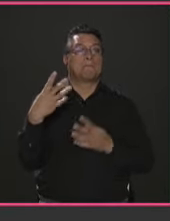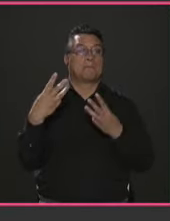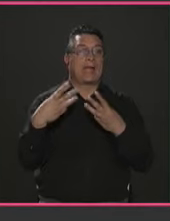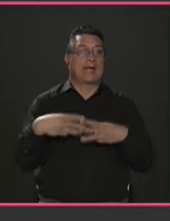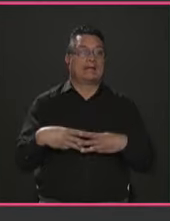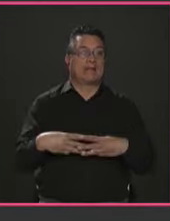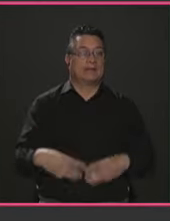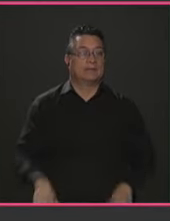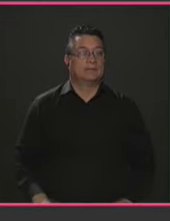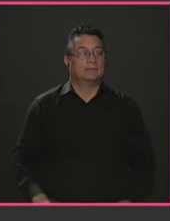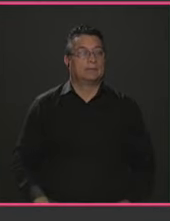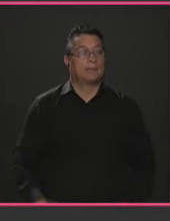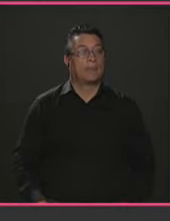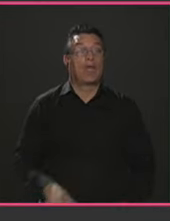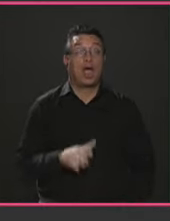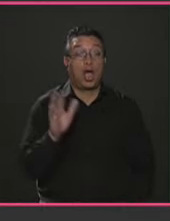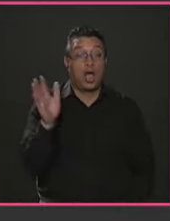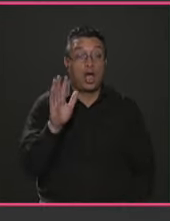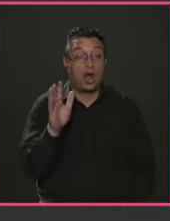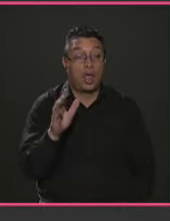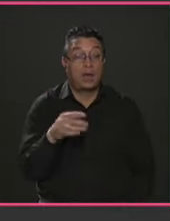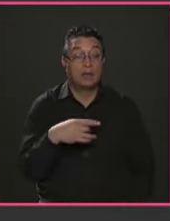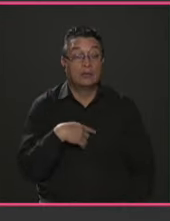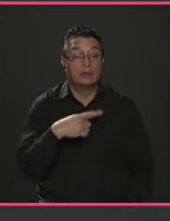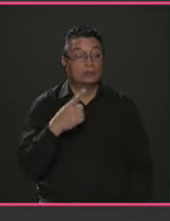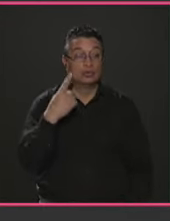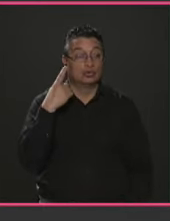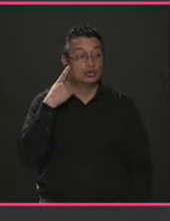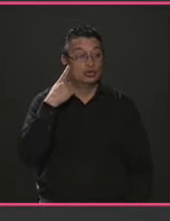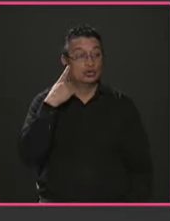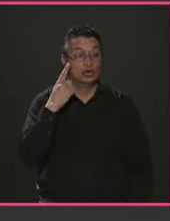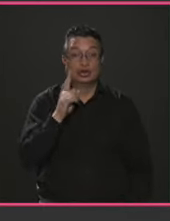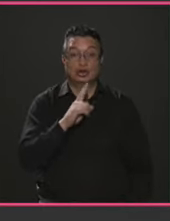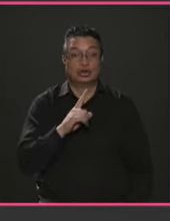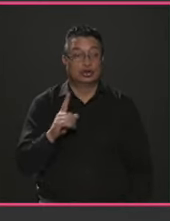Magallanes Hola sabías que no los